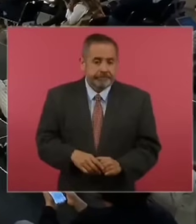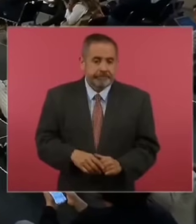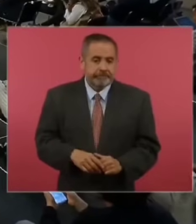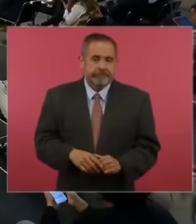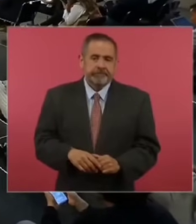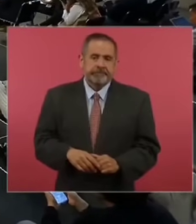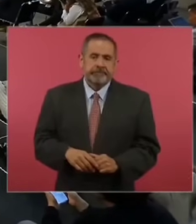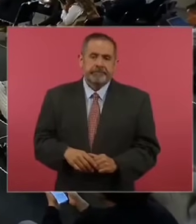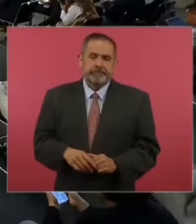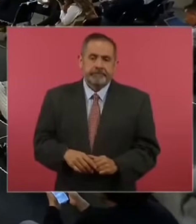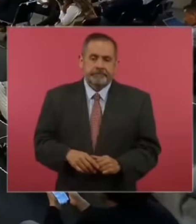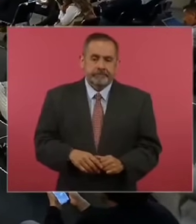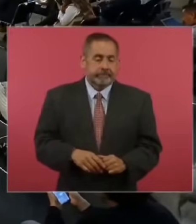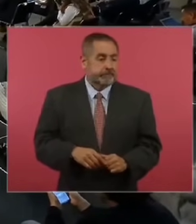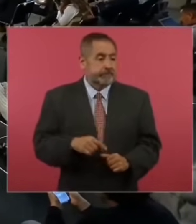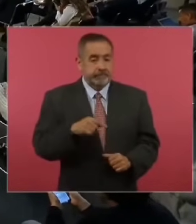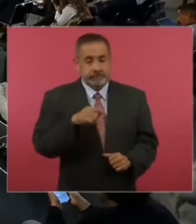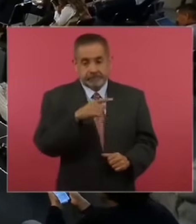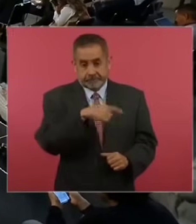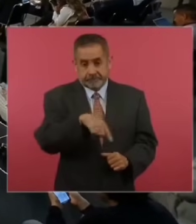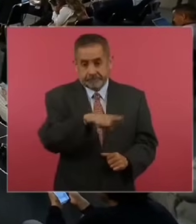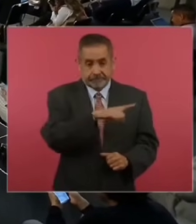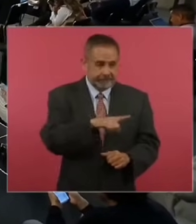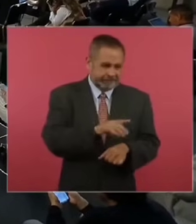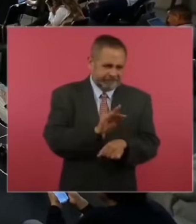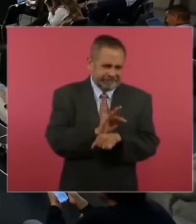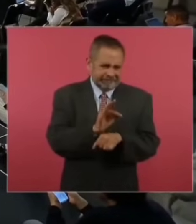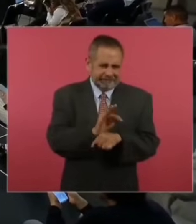Entonces levantaron a este personaje.